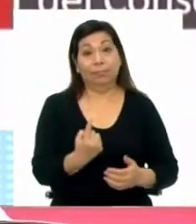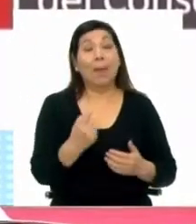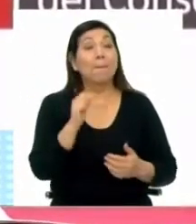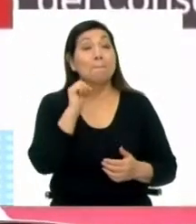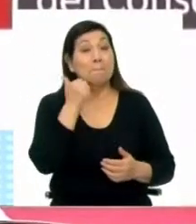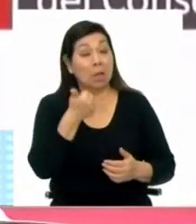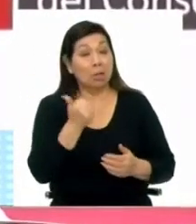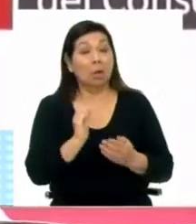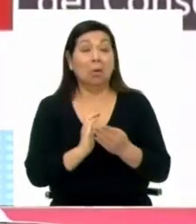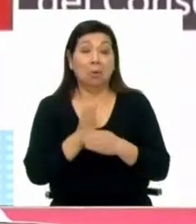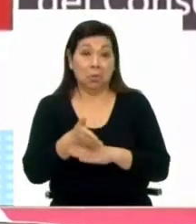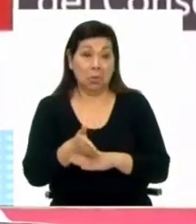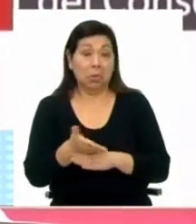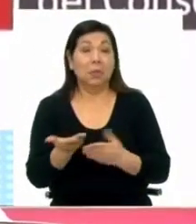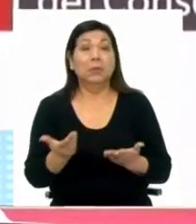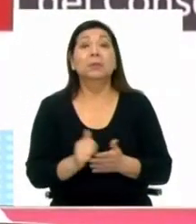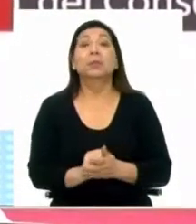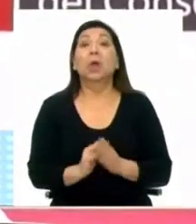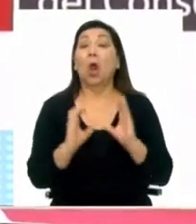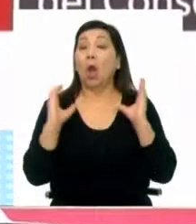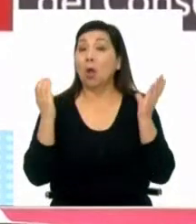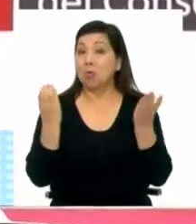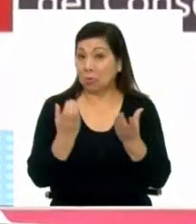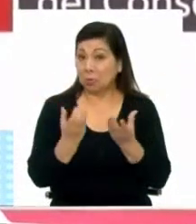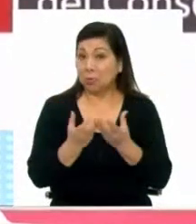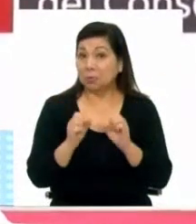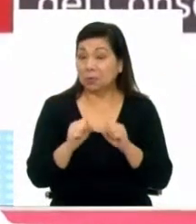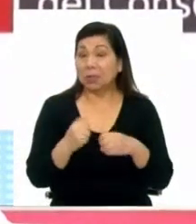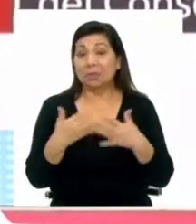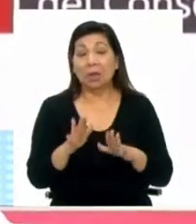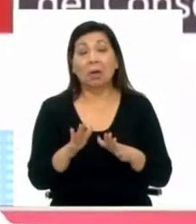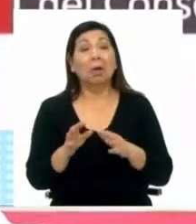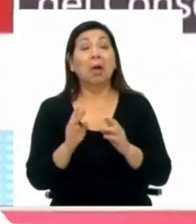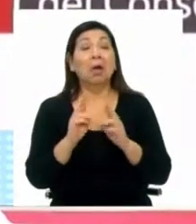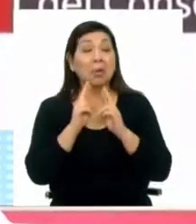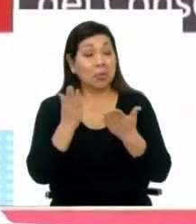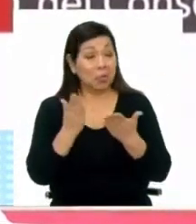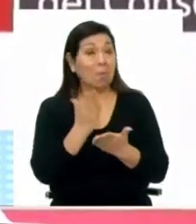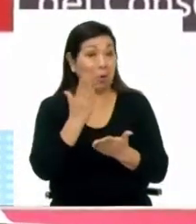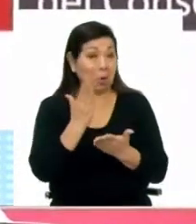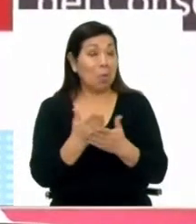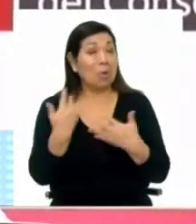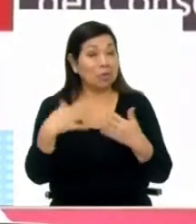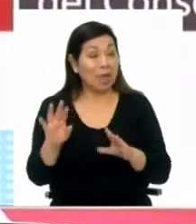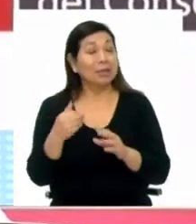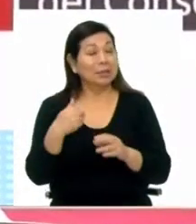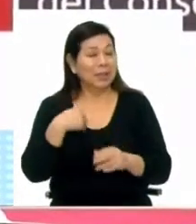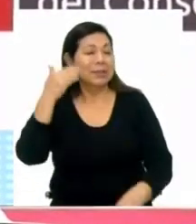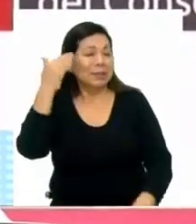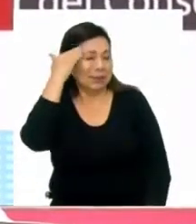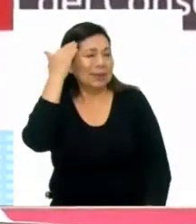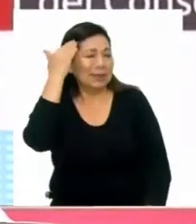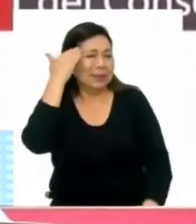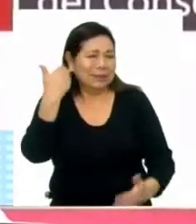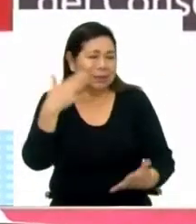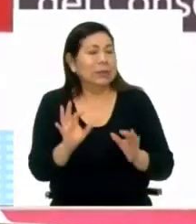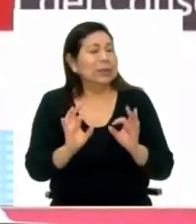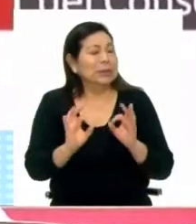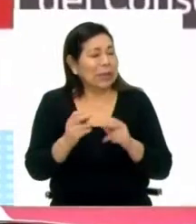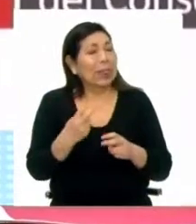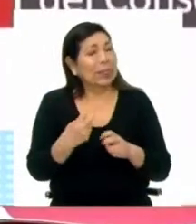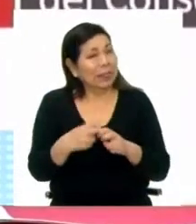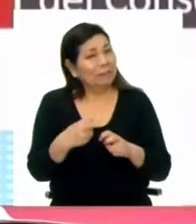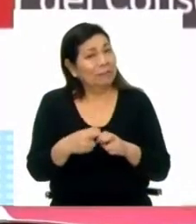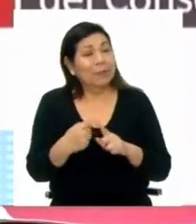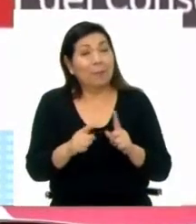nosotros mañana llegar al Congreso de la República ya habiendo resuelto este tema. Somos conscientes que es un tema muy